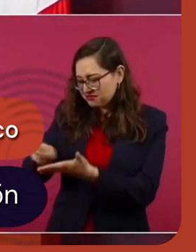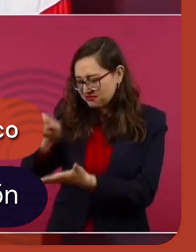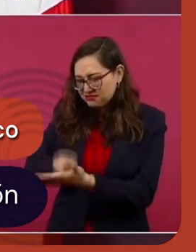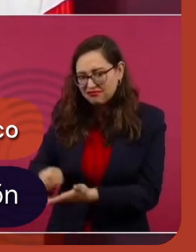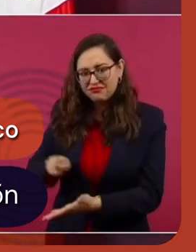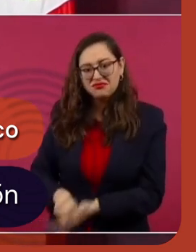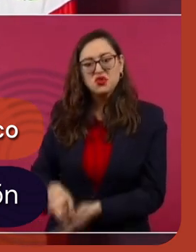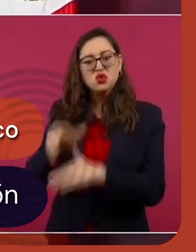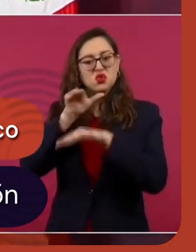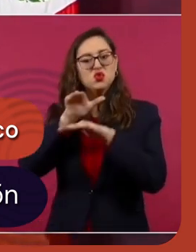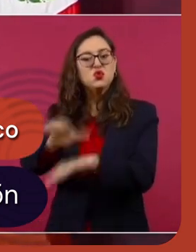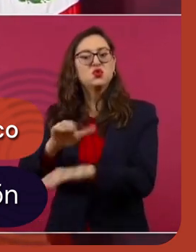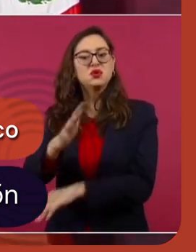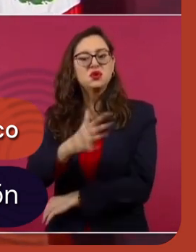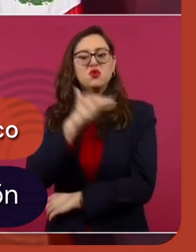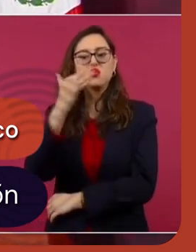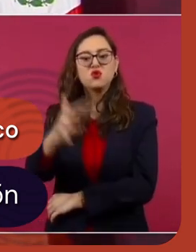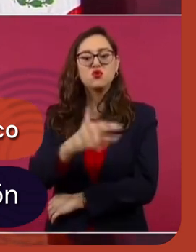desde el